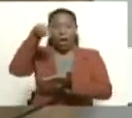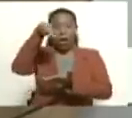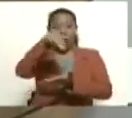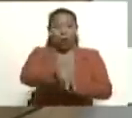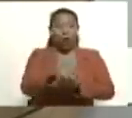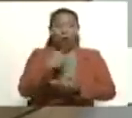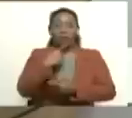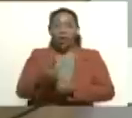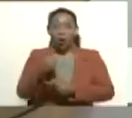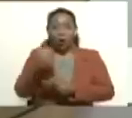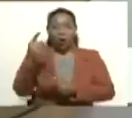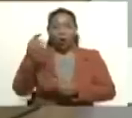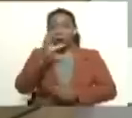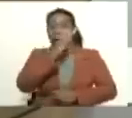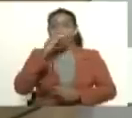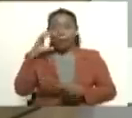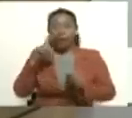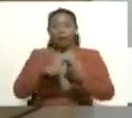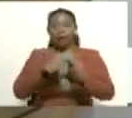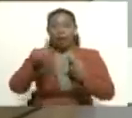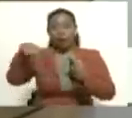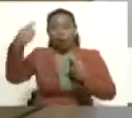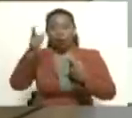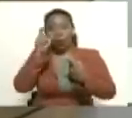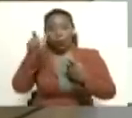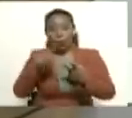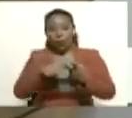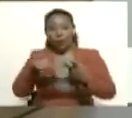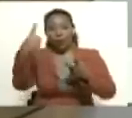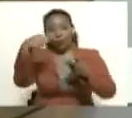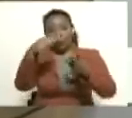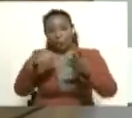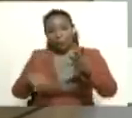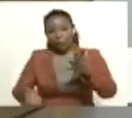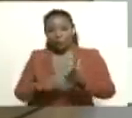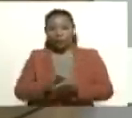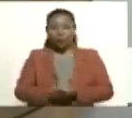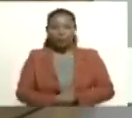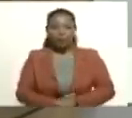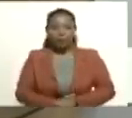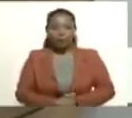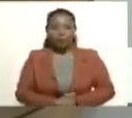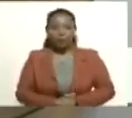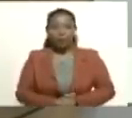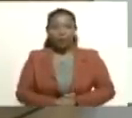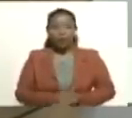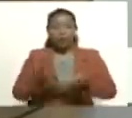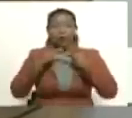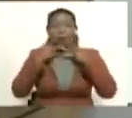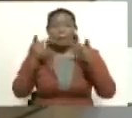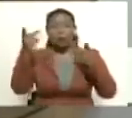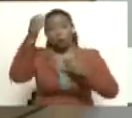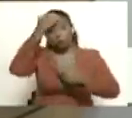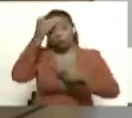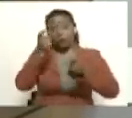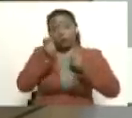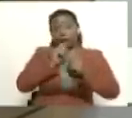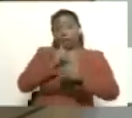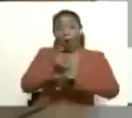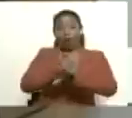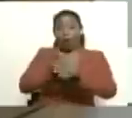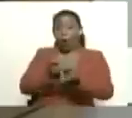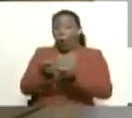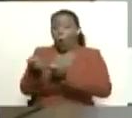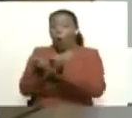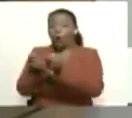Capriles, como saltó Stalin González, y el otro, La declaración de Trump sobre el intento de su gobierno de controlar